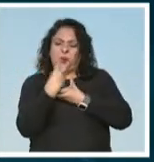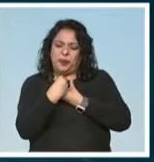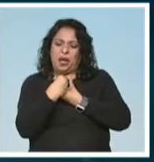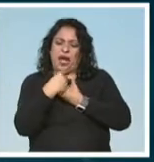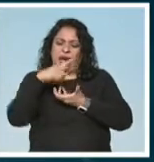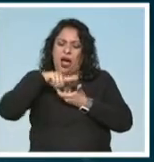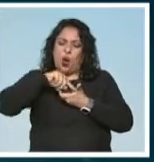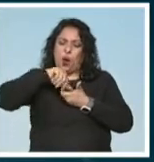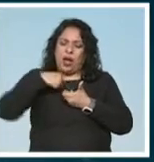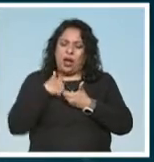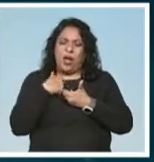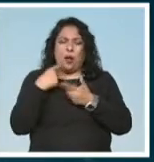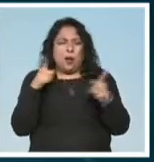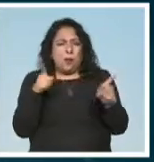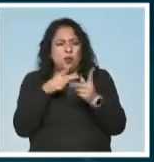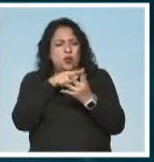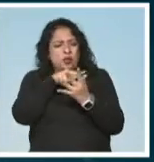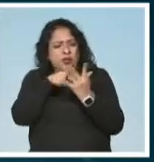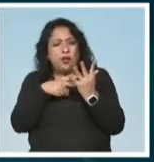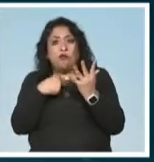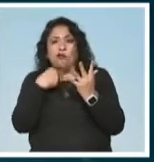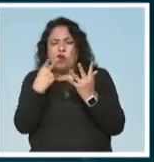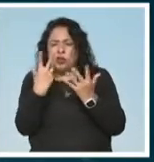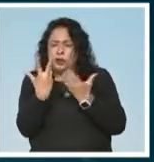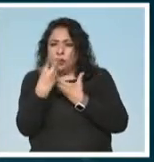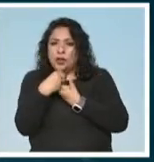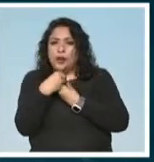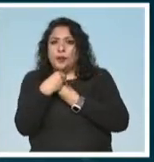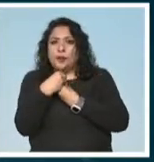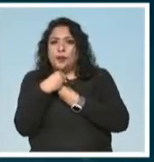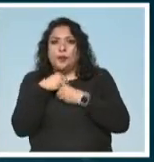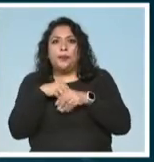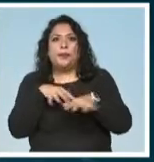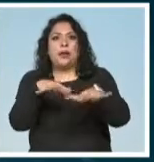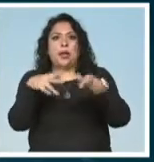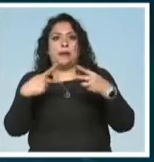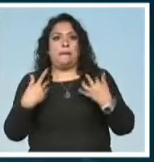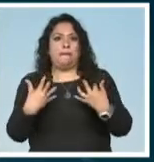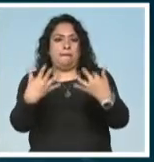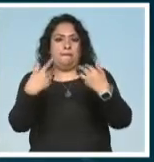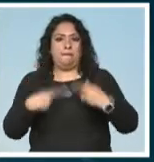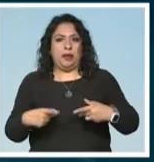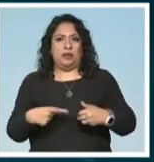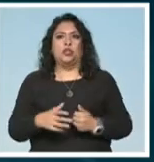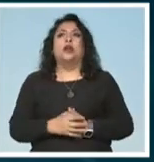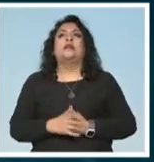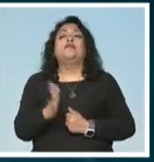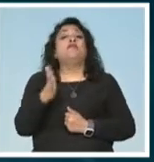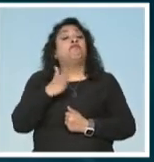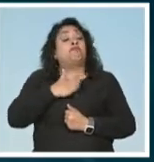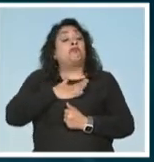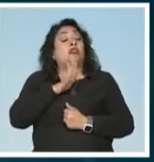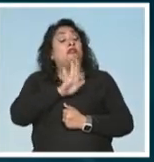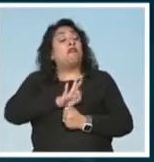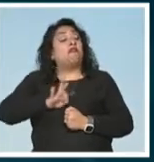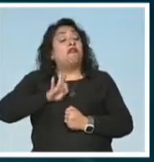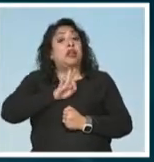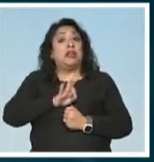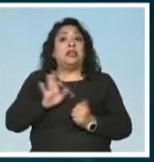la música, en los dedos, en la voz, se va en el público directamente. Entonces estoy muy, muy